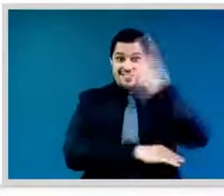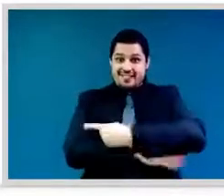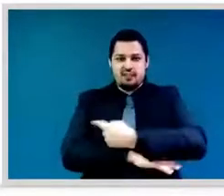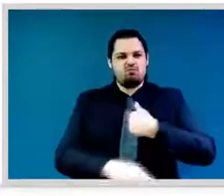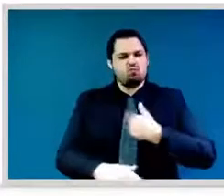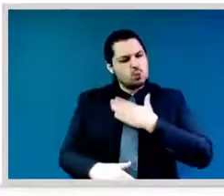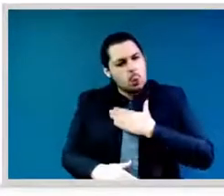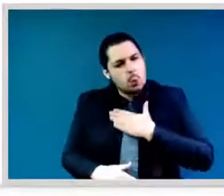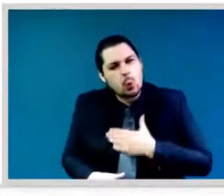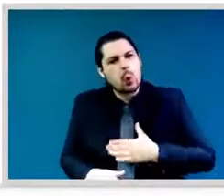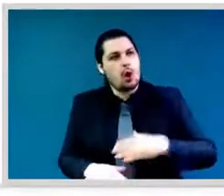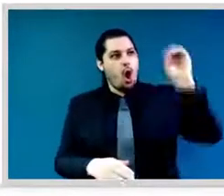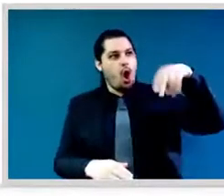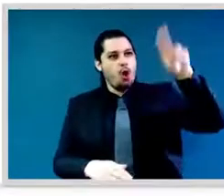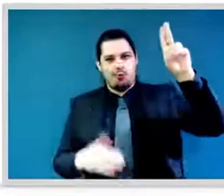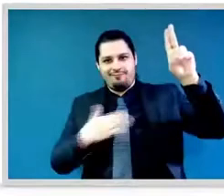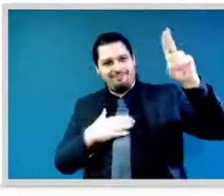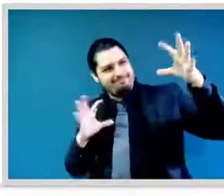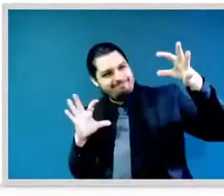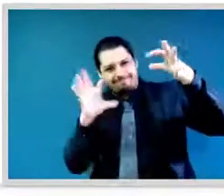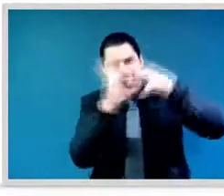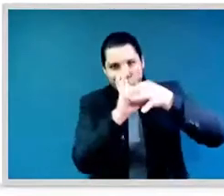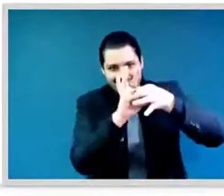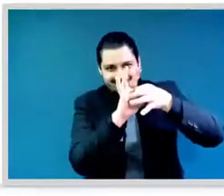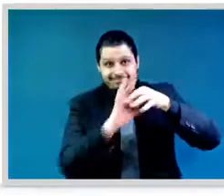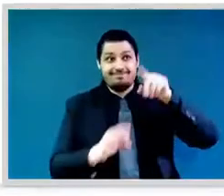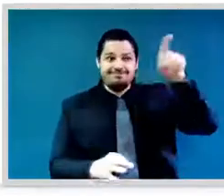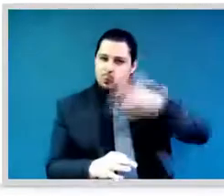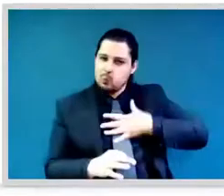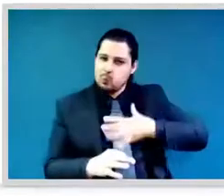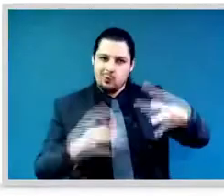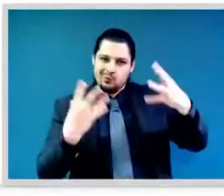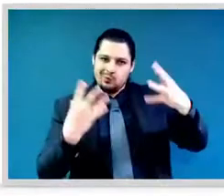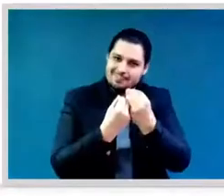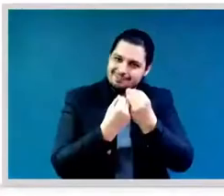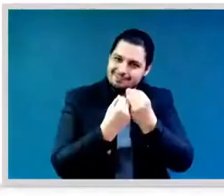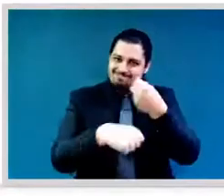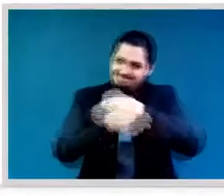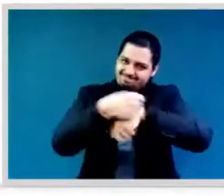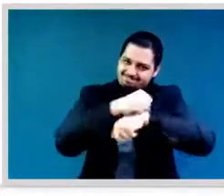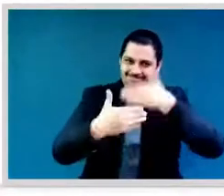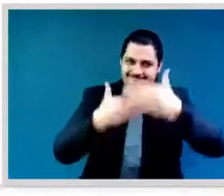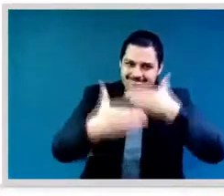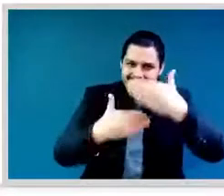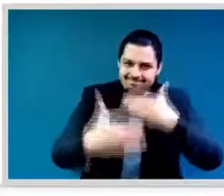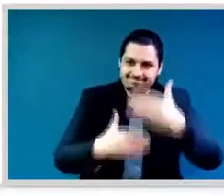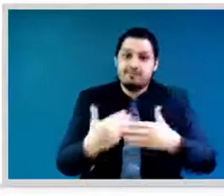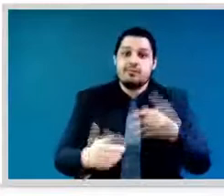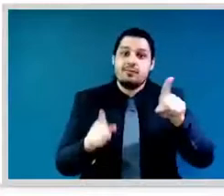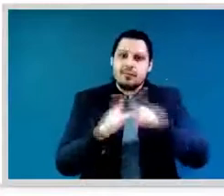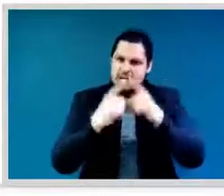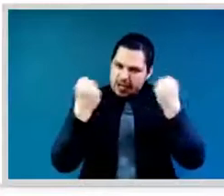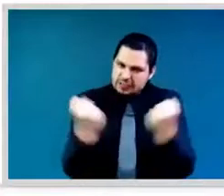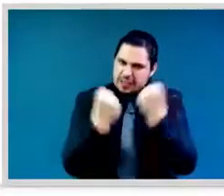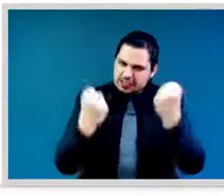adelante para que el ejemplo de esta lucha continúe. No